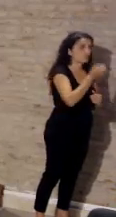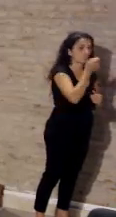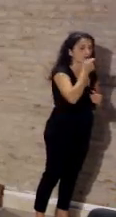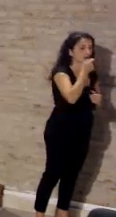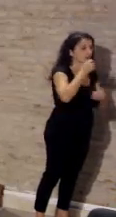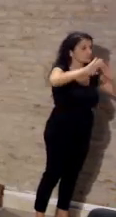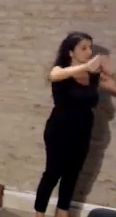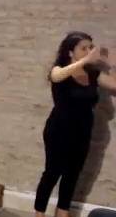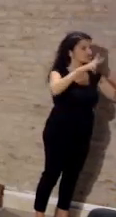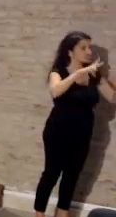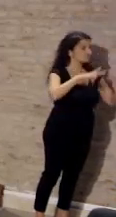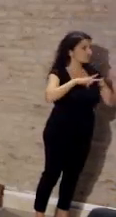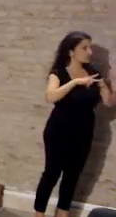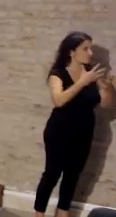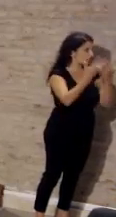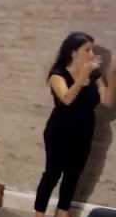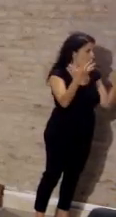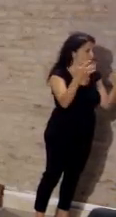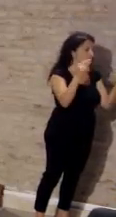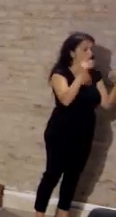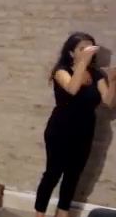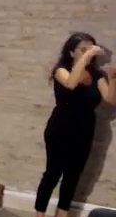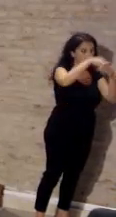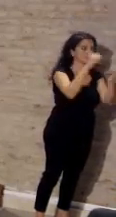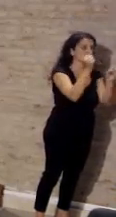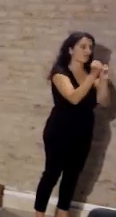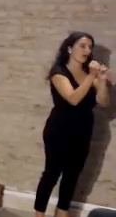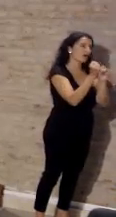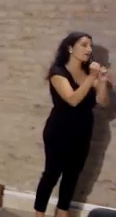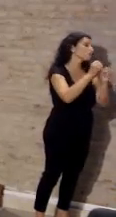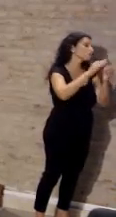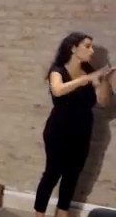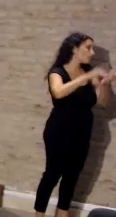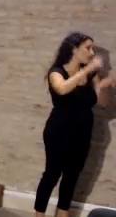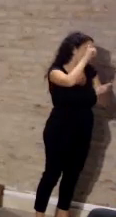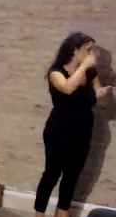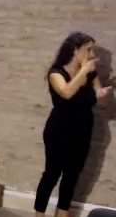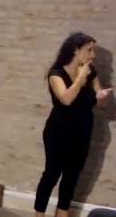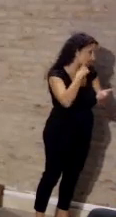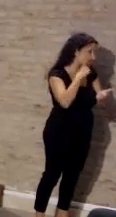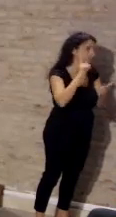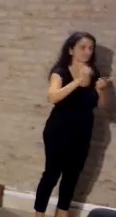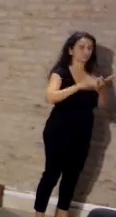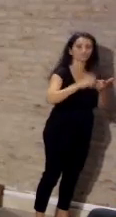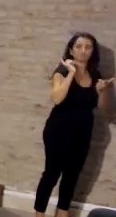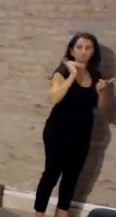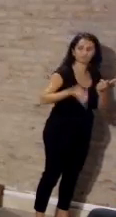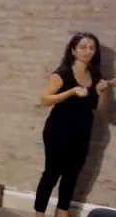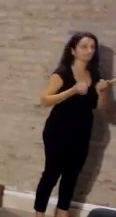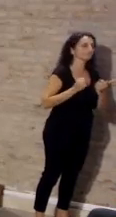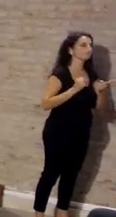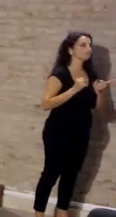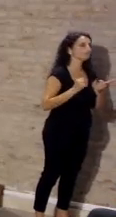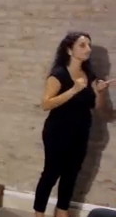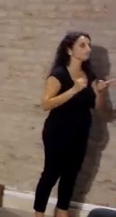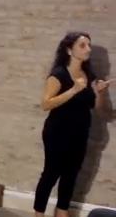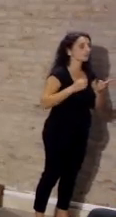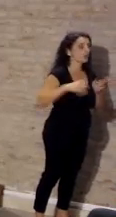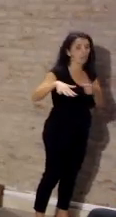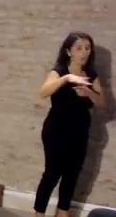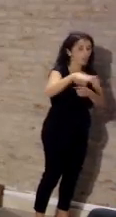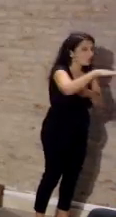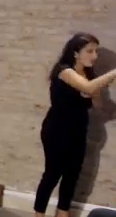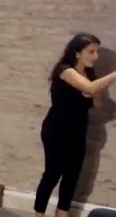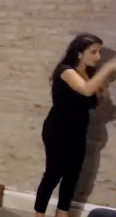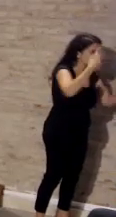día perfectamente podríamos trabajar en esi podemos trabajar en los barrios podemos